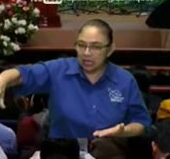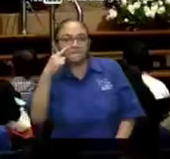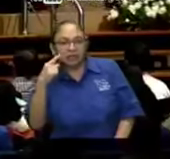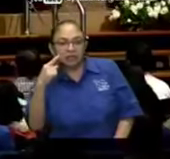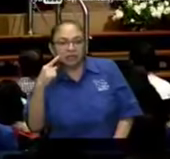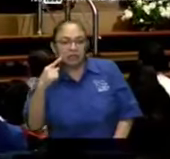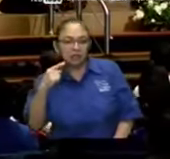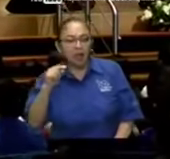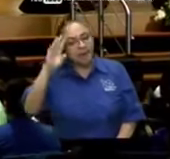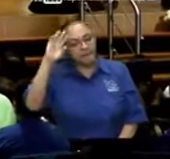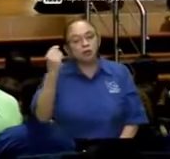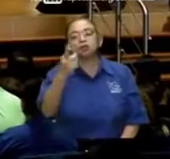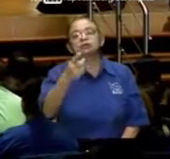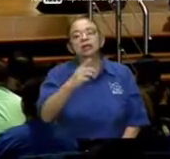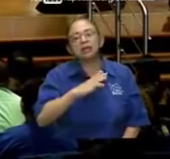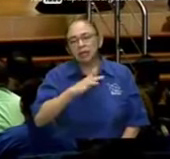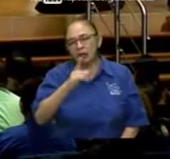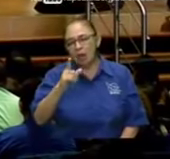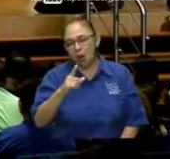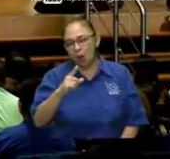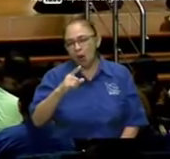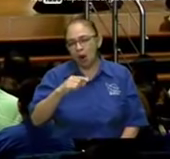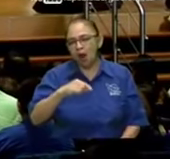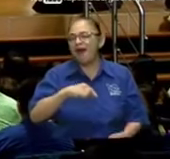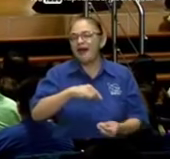tenga un pariente de usted que le cae mal.